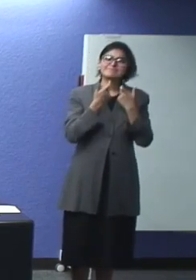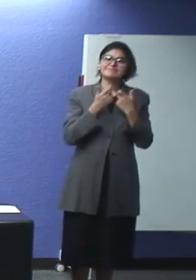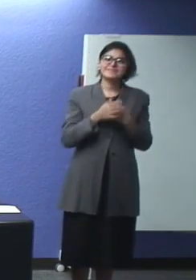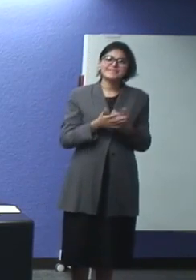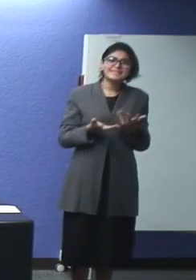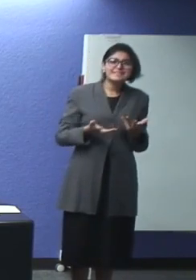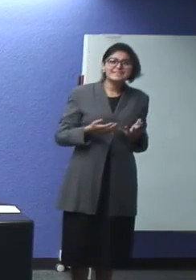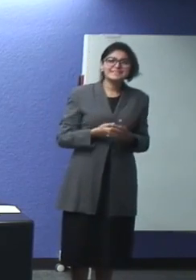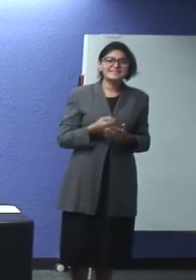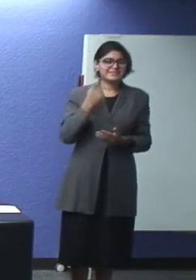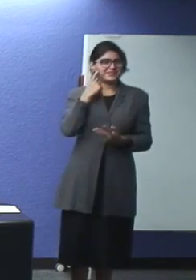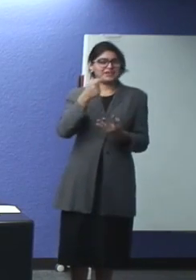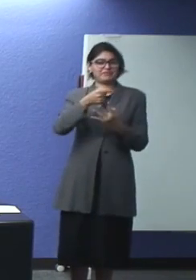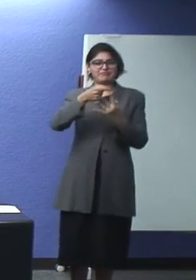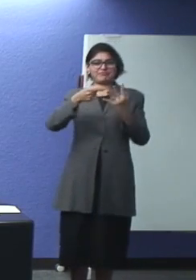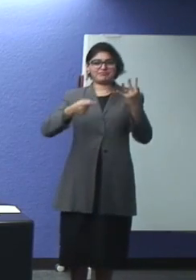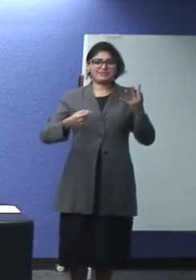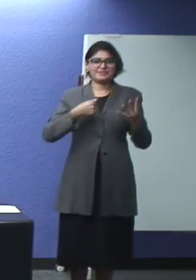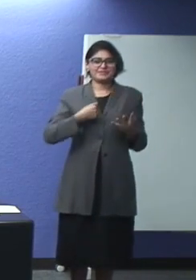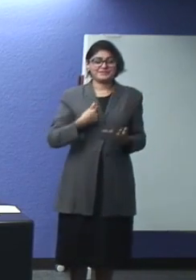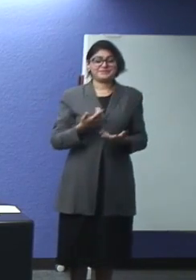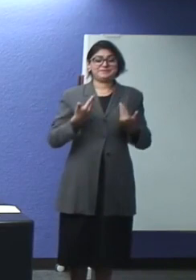Se oye muy aparatoso todo eso.